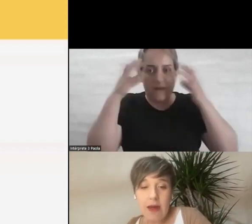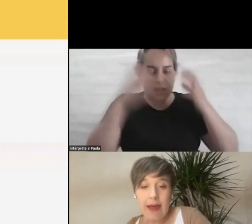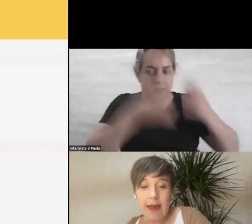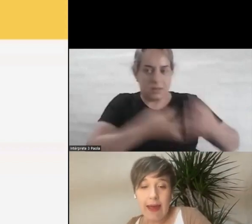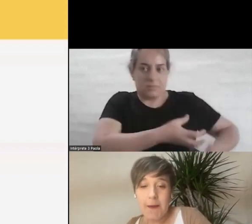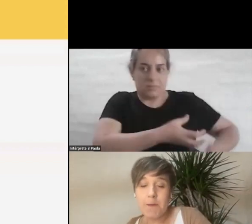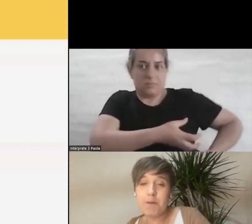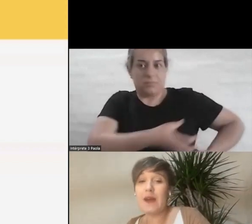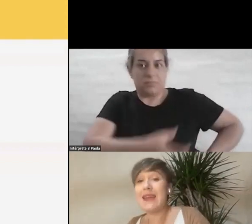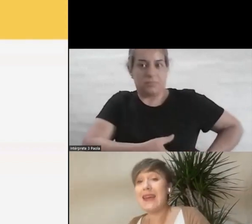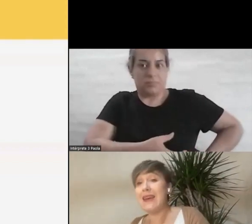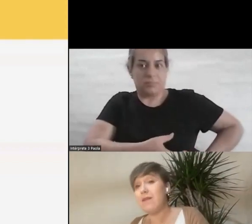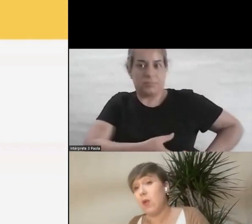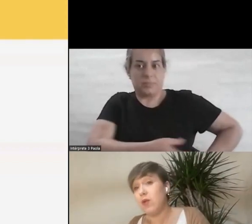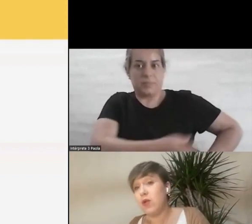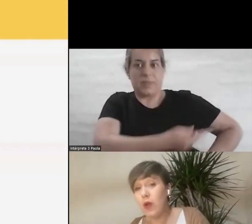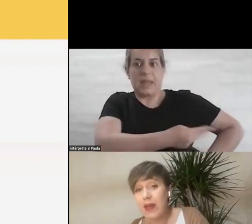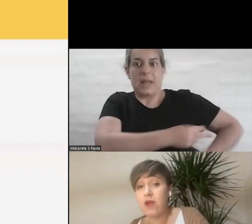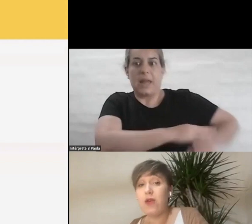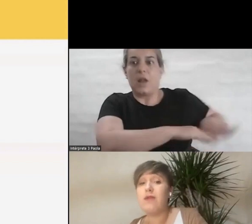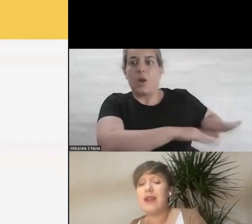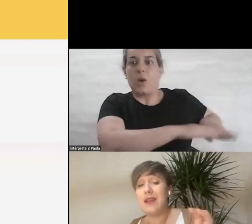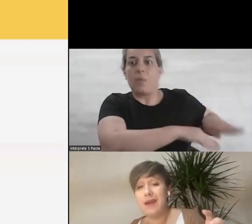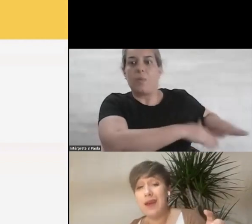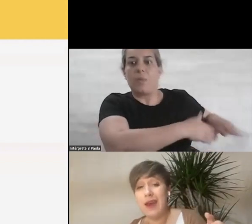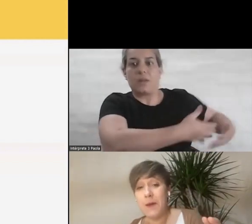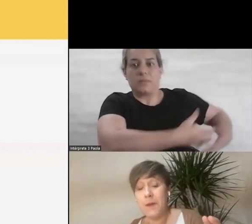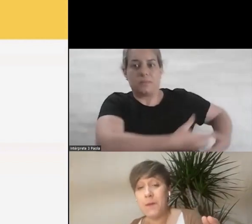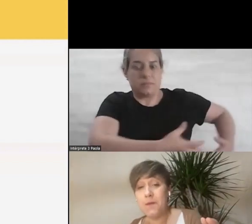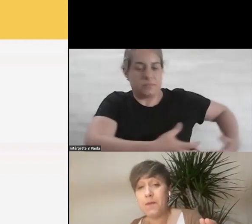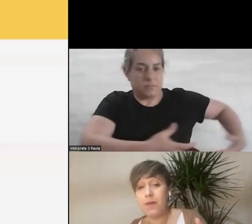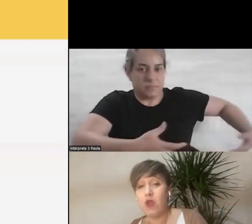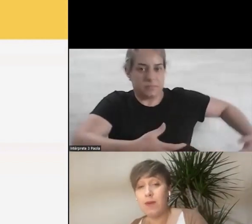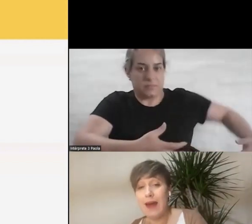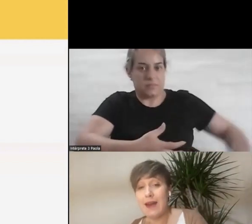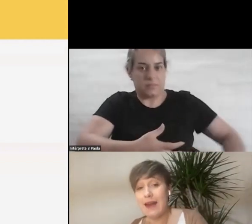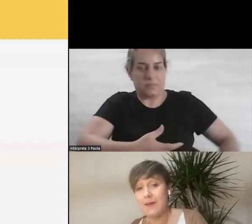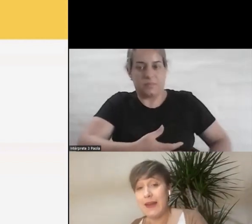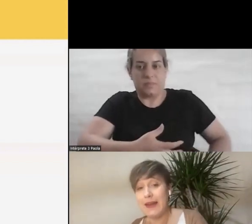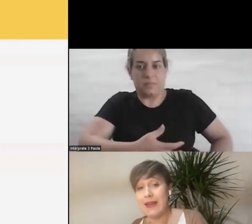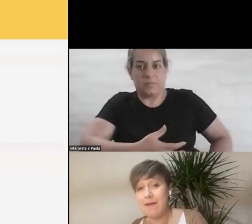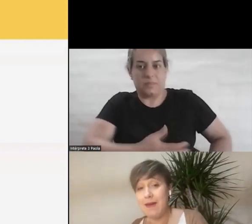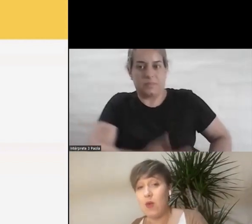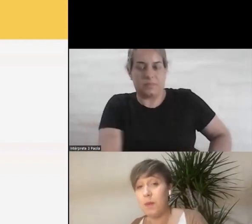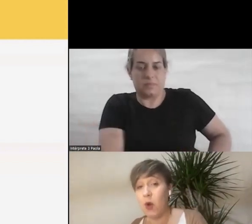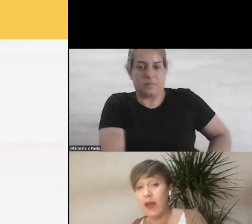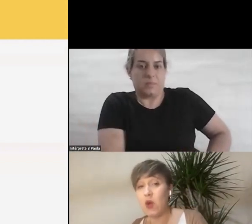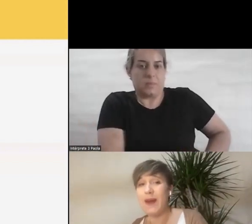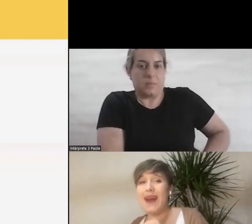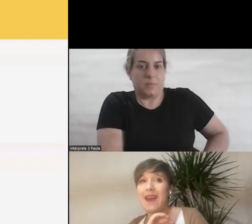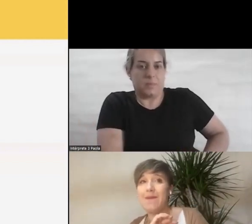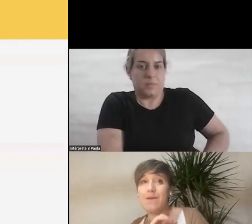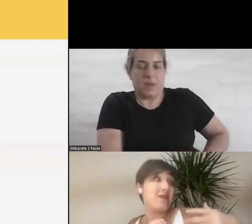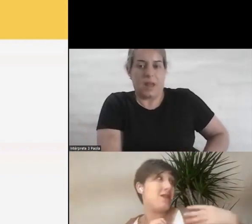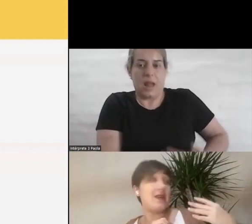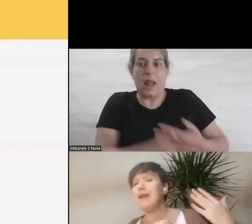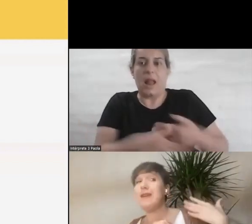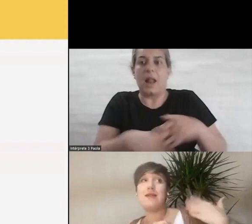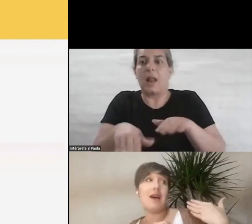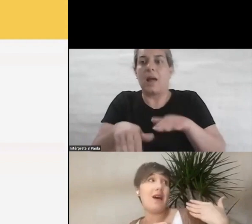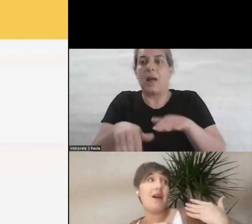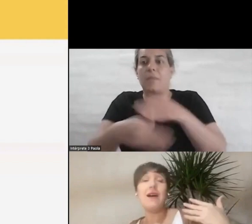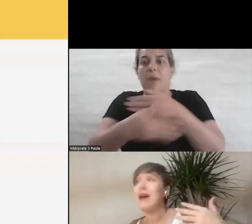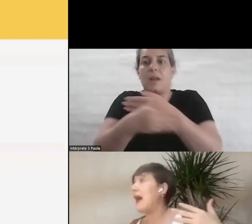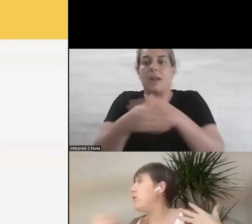labio. Como un truquillo, se debe doblar las piernas del bebé un poquito para que,